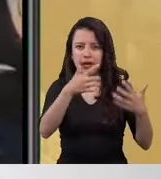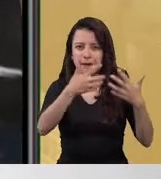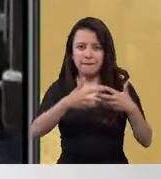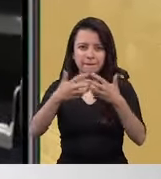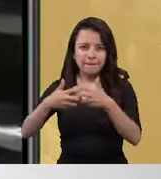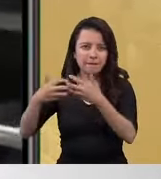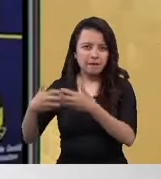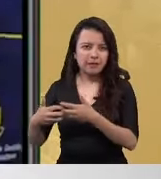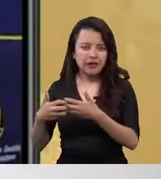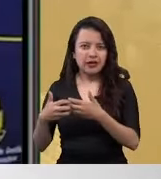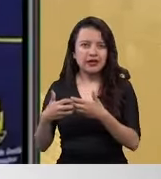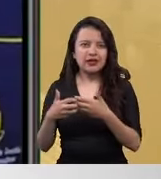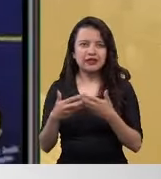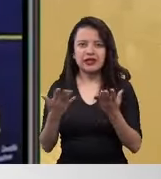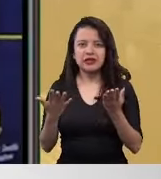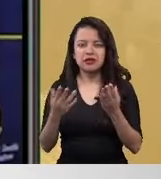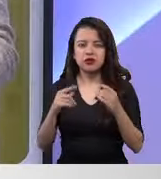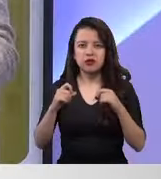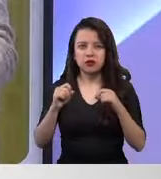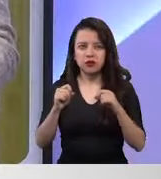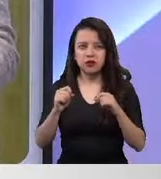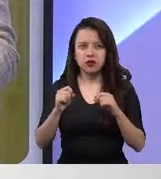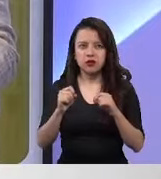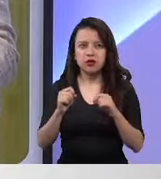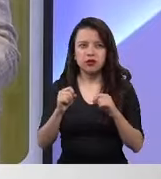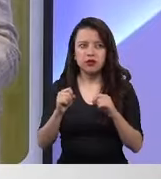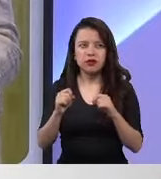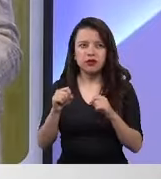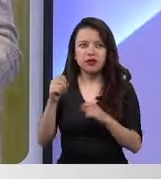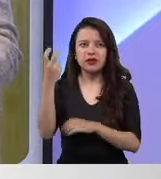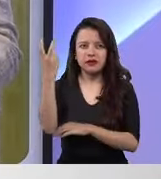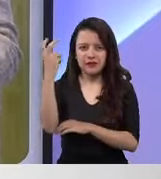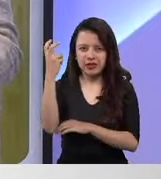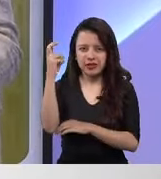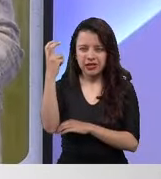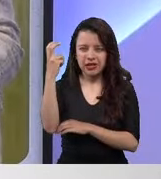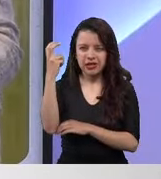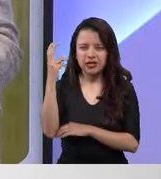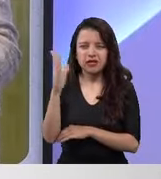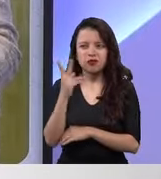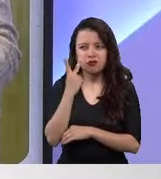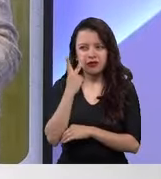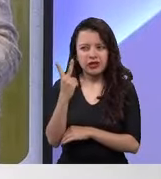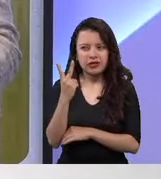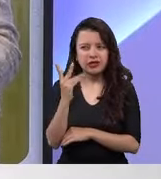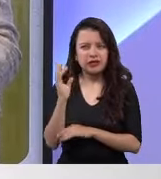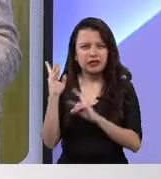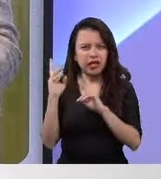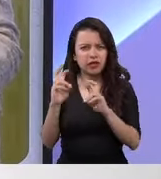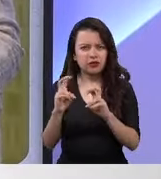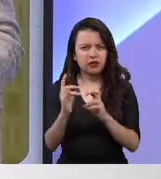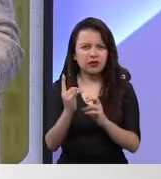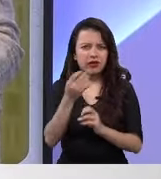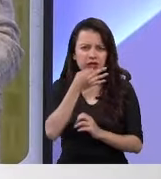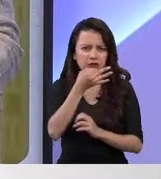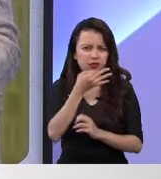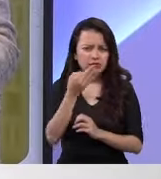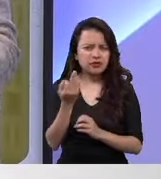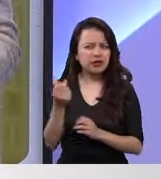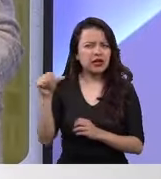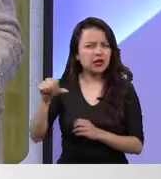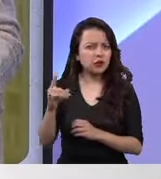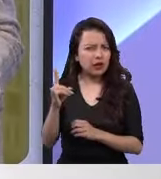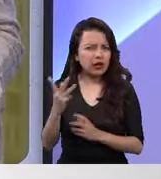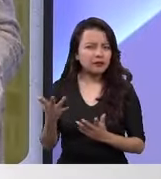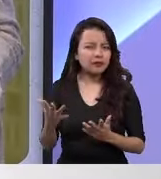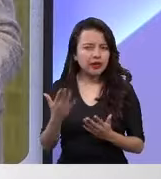de las alertas de la fiscalía, director, pues usted dice, caramba, esto no se ve bien. Sí. Entonces hay que evaluarlo caso por caso. Claro, director, vea,